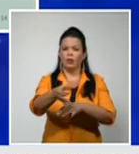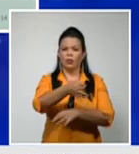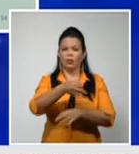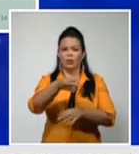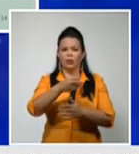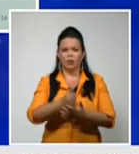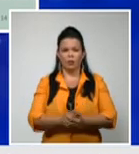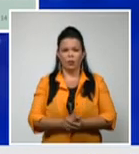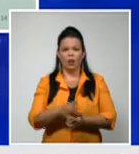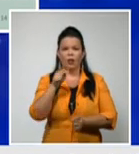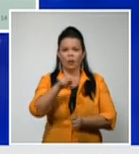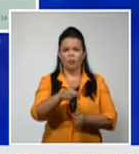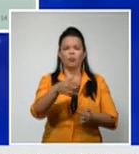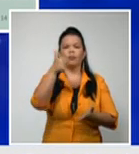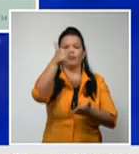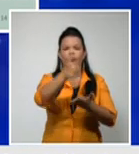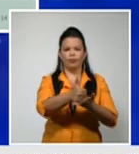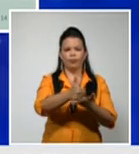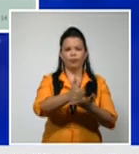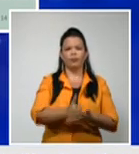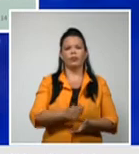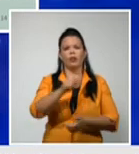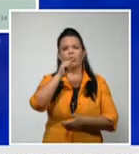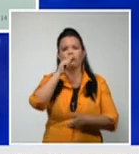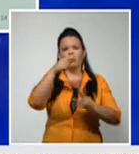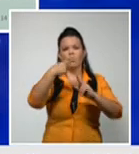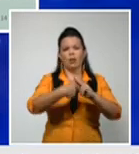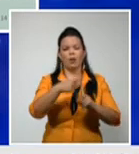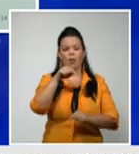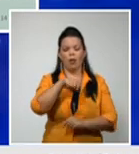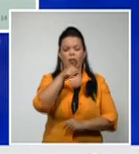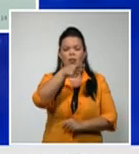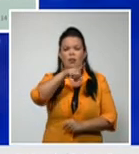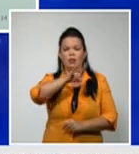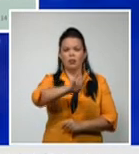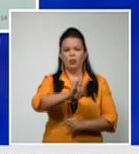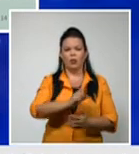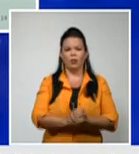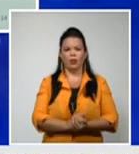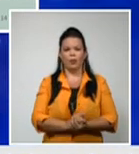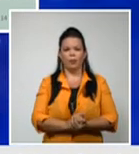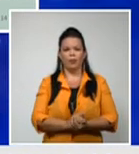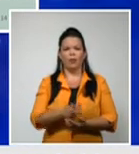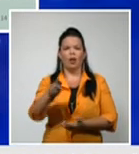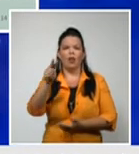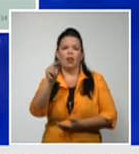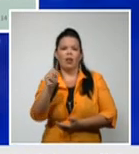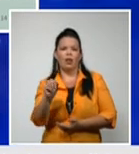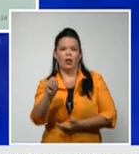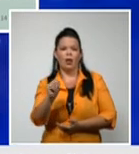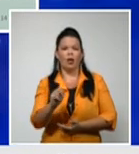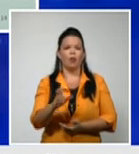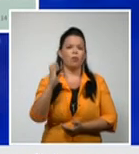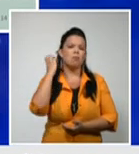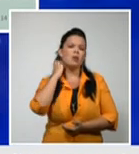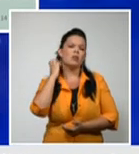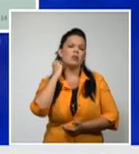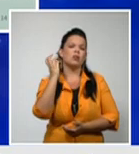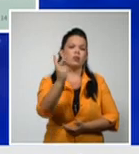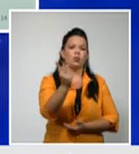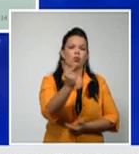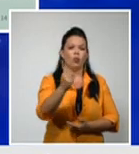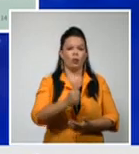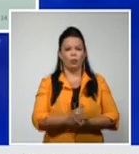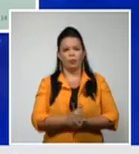municipio Bayamo con el mayor número, 19, Niquero y Manzanillo con 2 cada uno, y Bartolomé